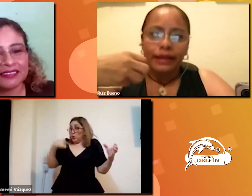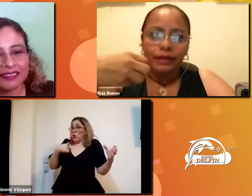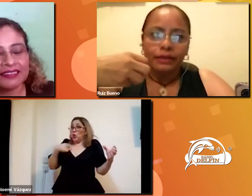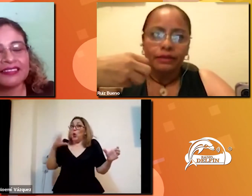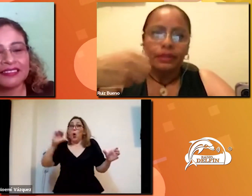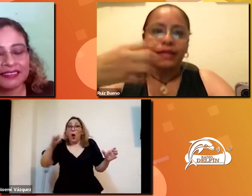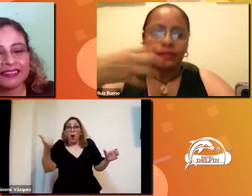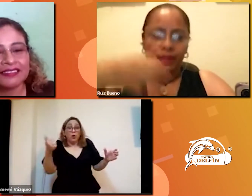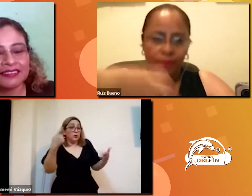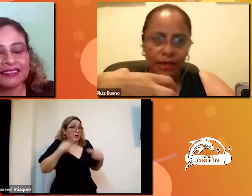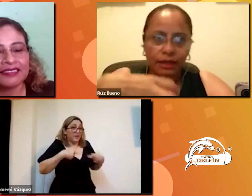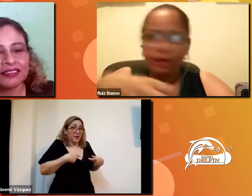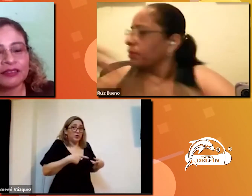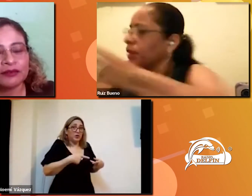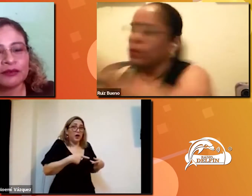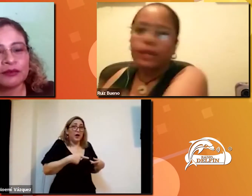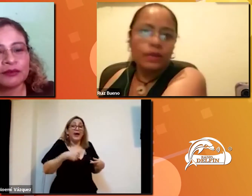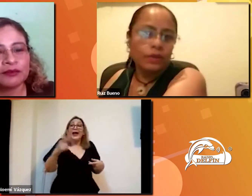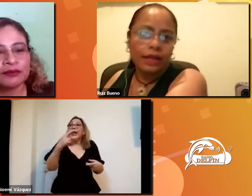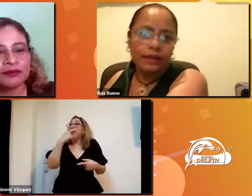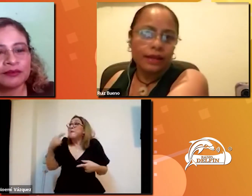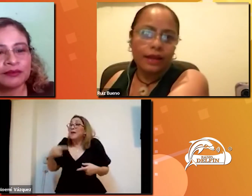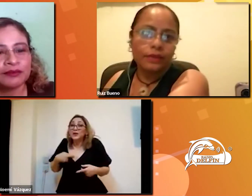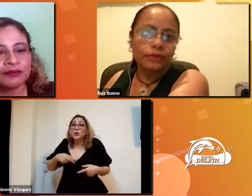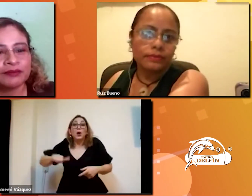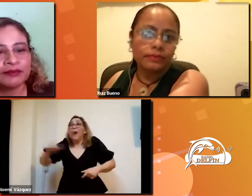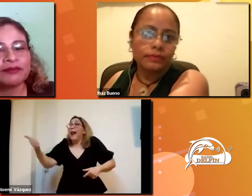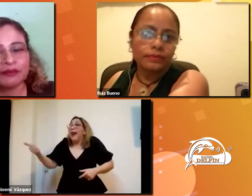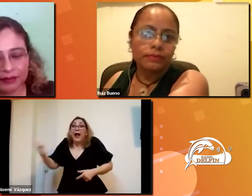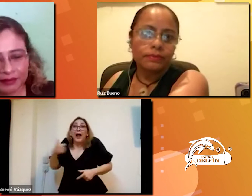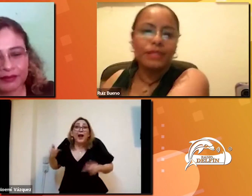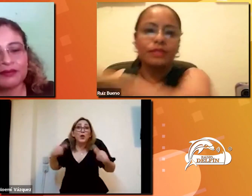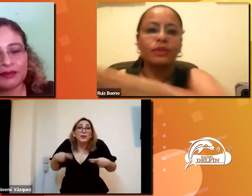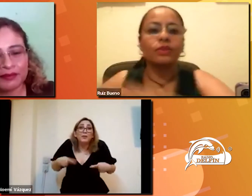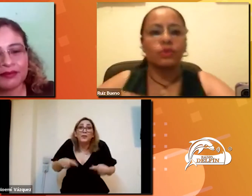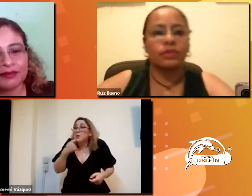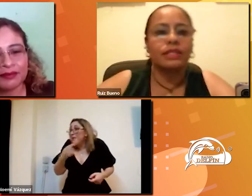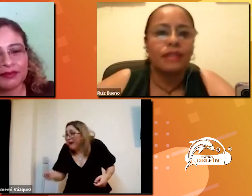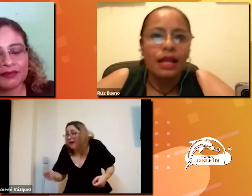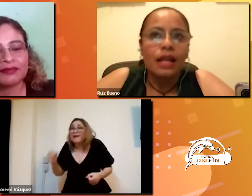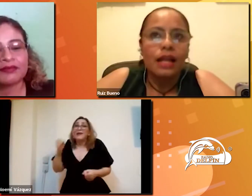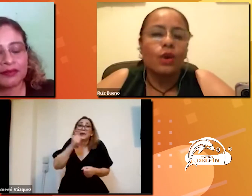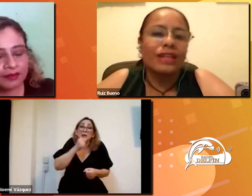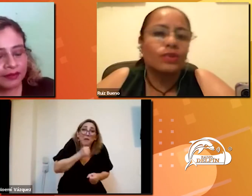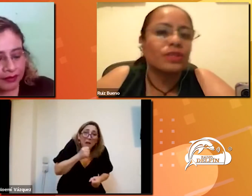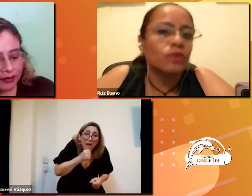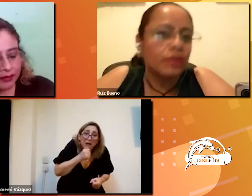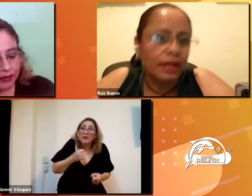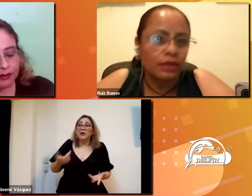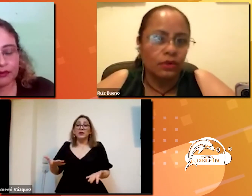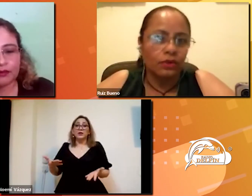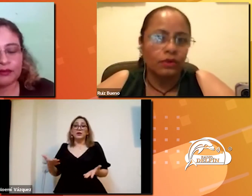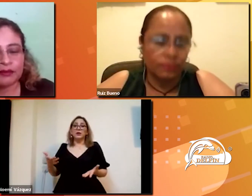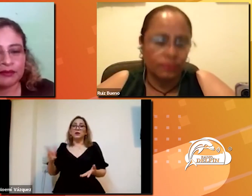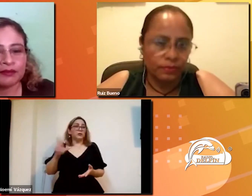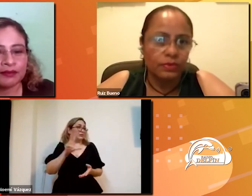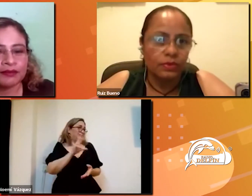el aire, estar bien, para poder ayudar al de al lado. Porque si no, entonces, lo que yo estoy